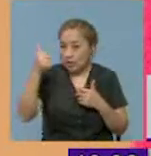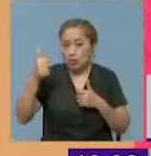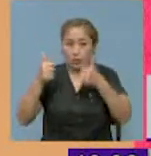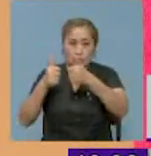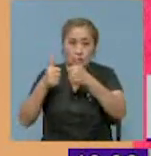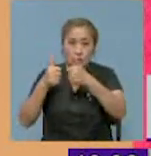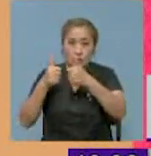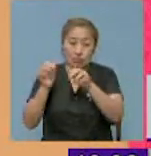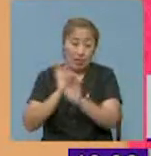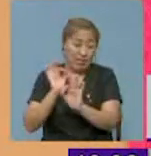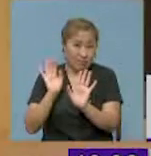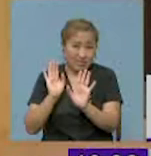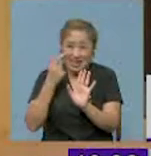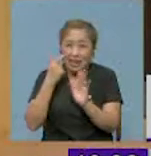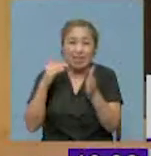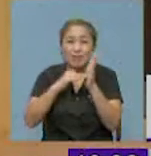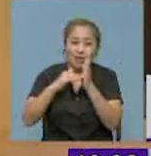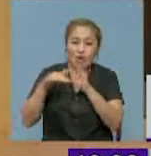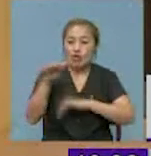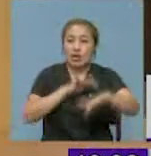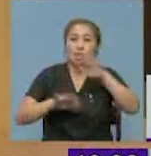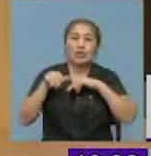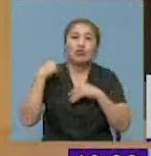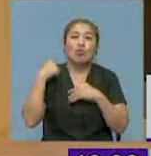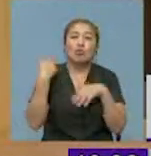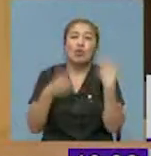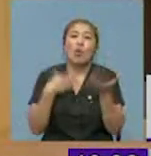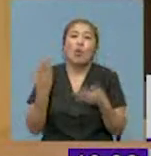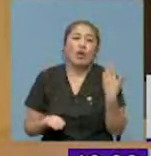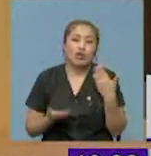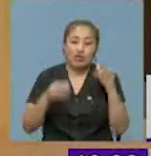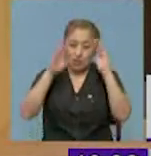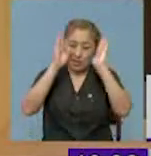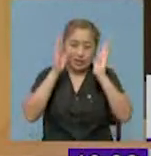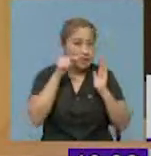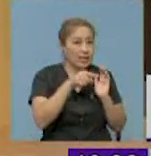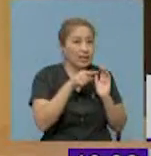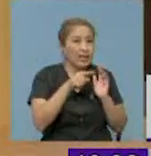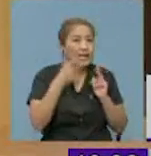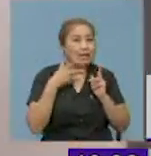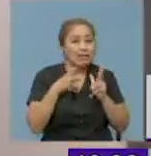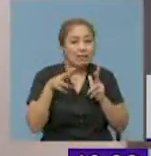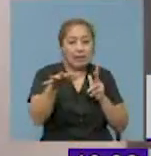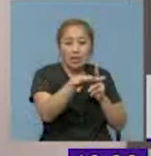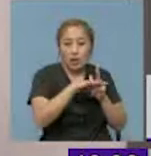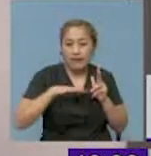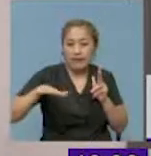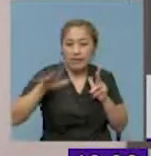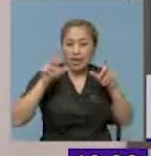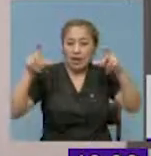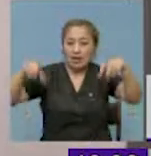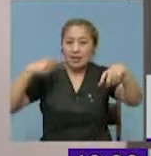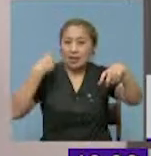seguramente no va a pasar nada así que con esa mentalidad nosotros salimos a jugar me diste una posición en la cancha que no sé si